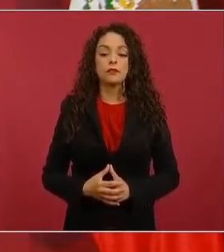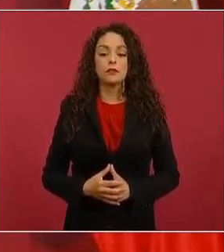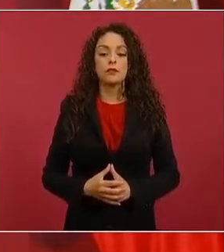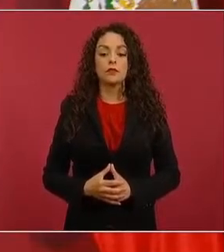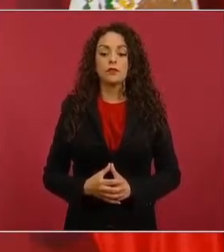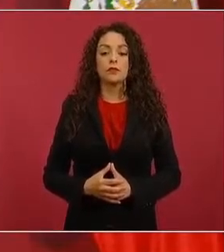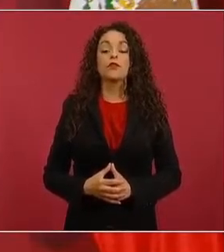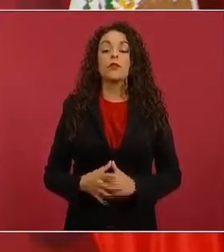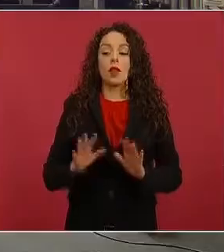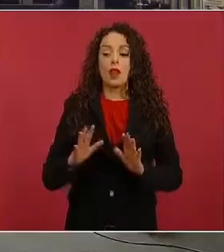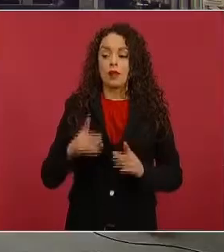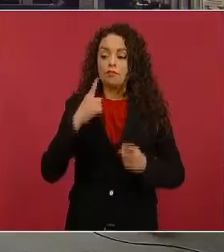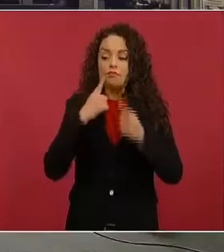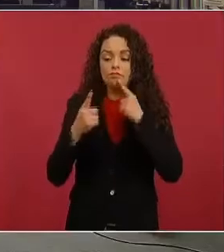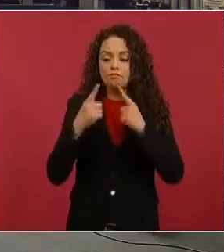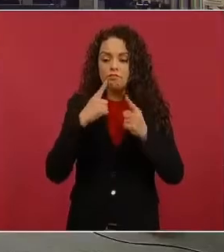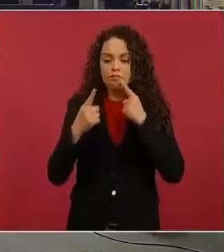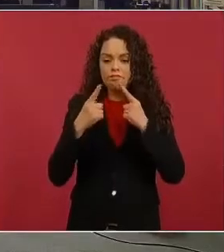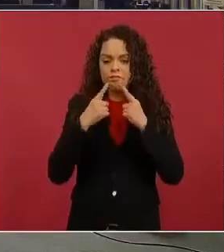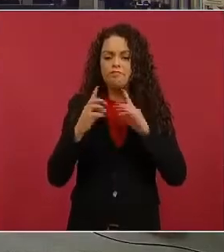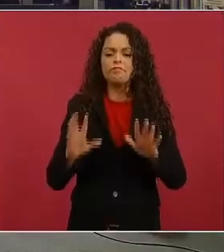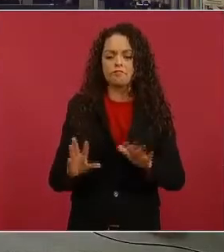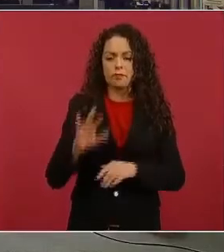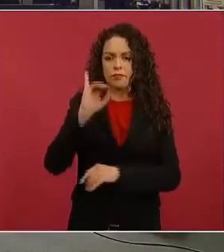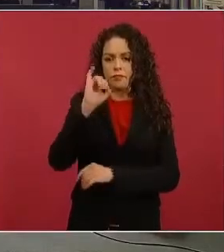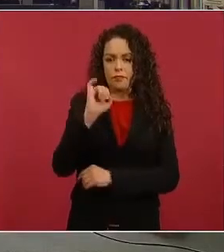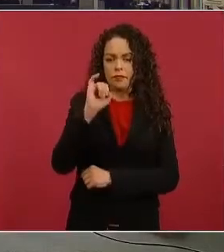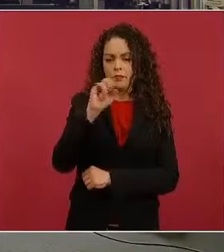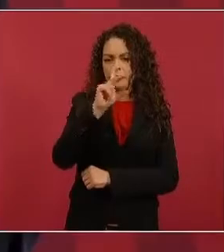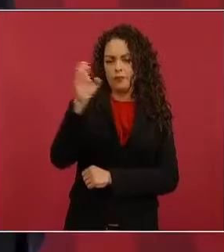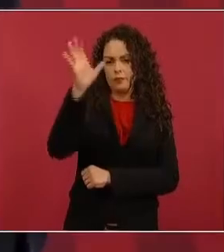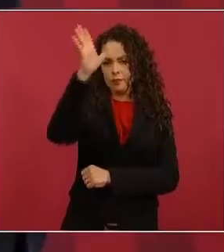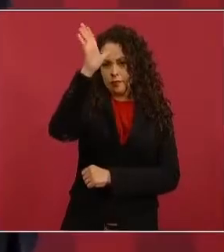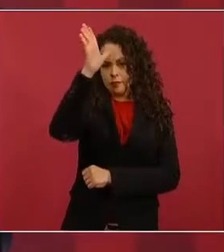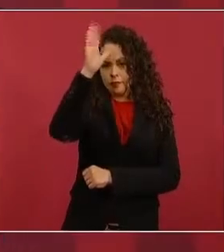de que van a tener